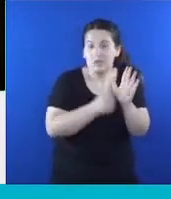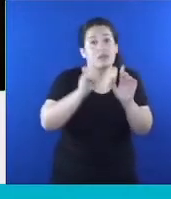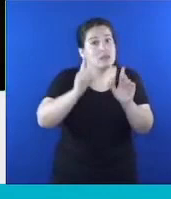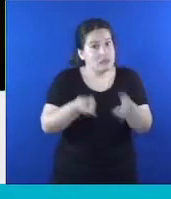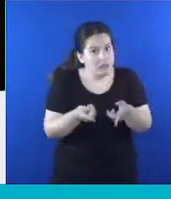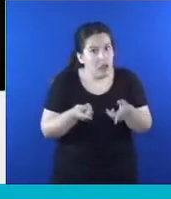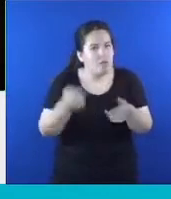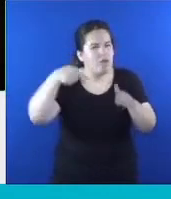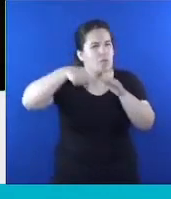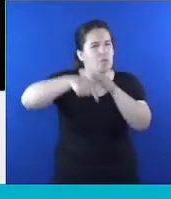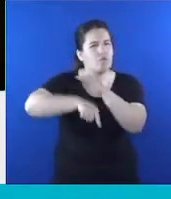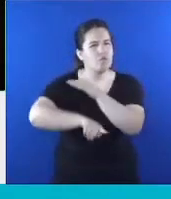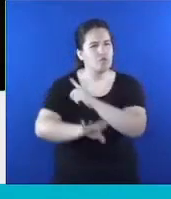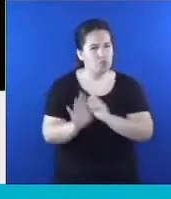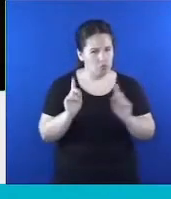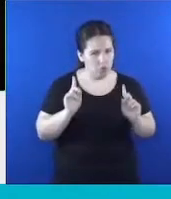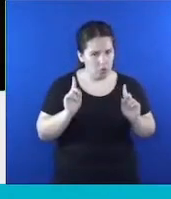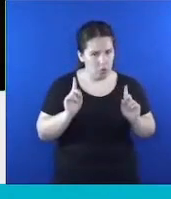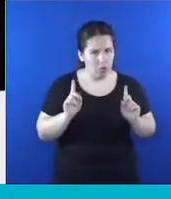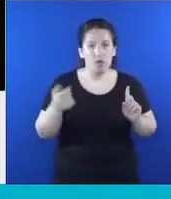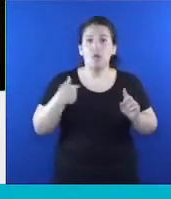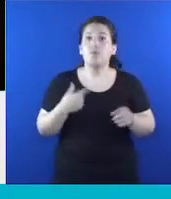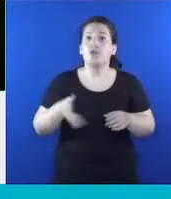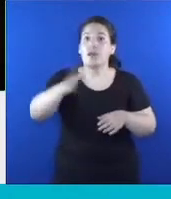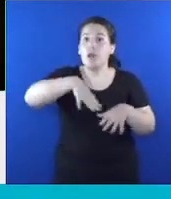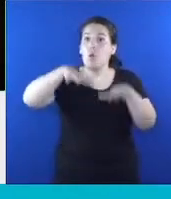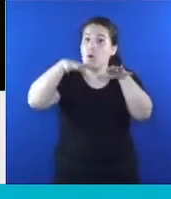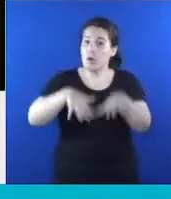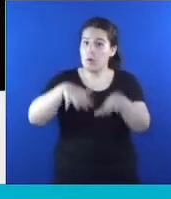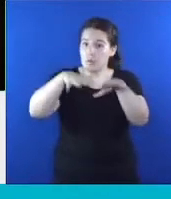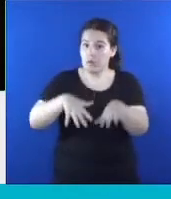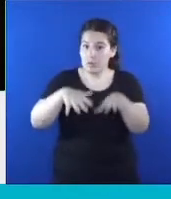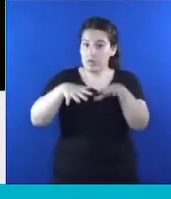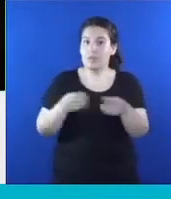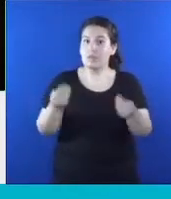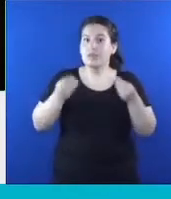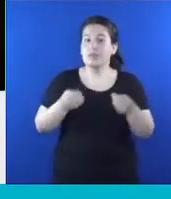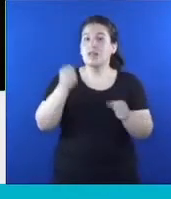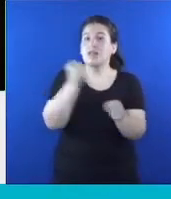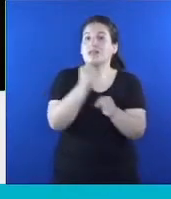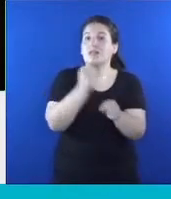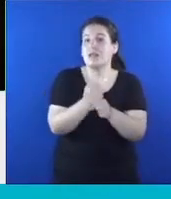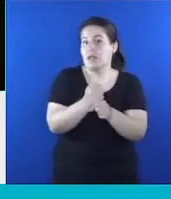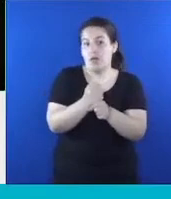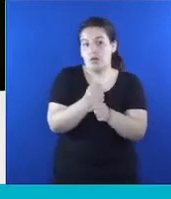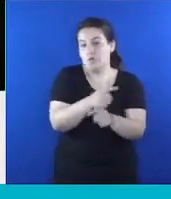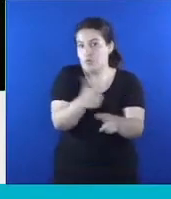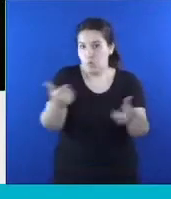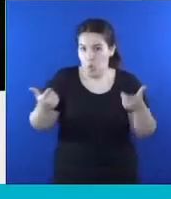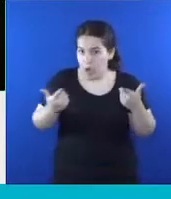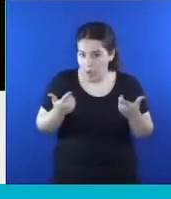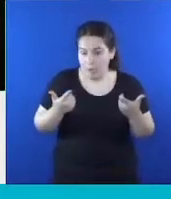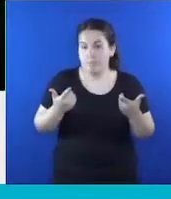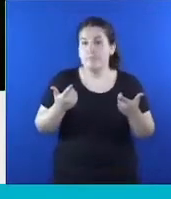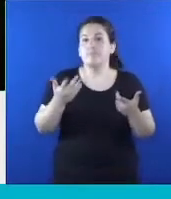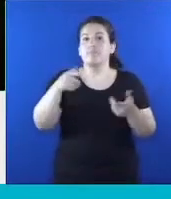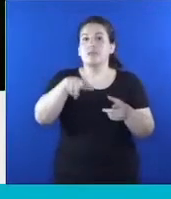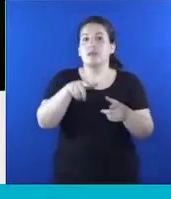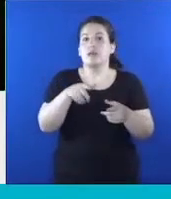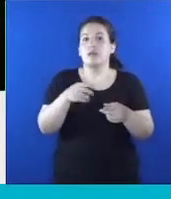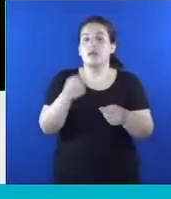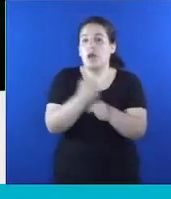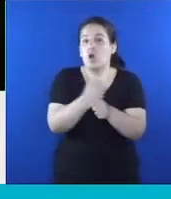fondo de la cuestión porque se reprimió una protesta de organizaciones de trabajadores desocupados eh